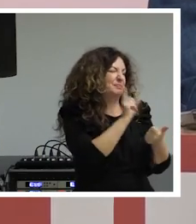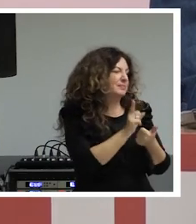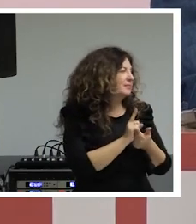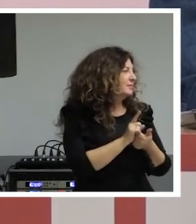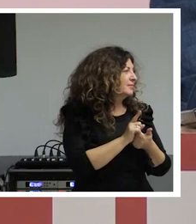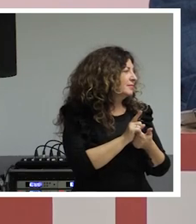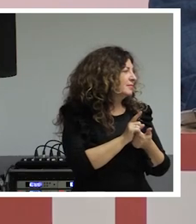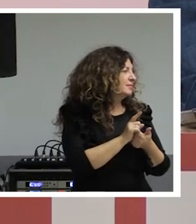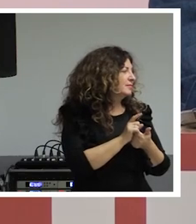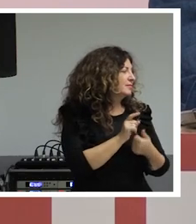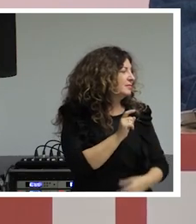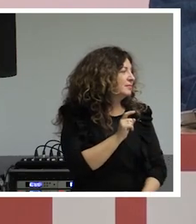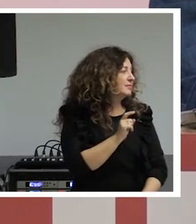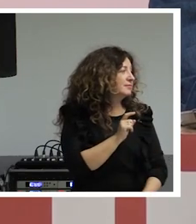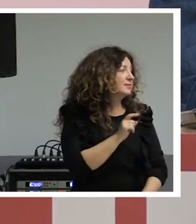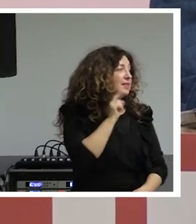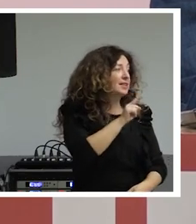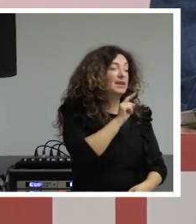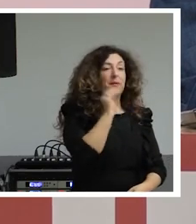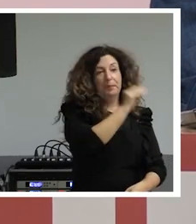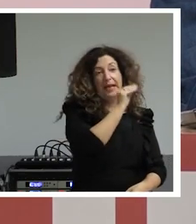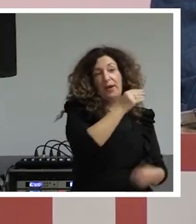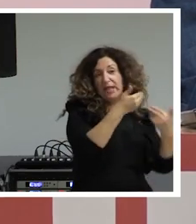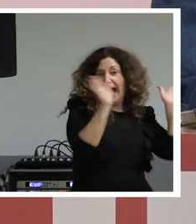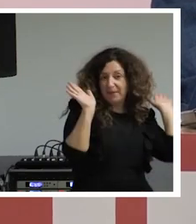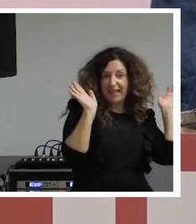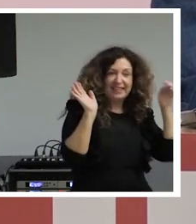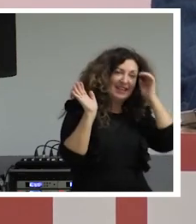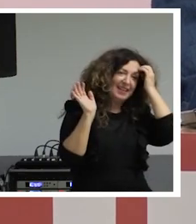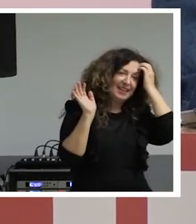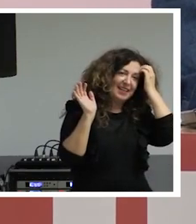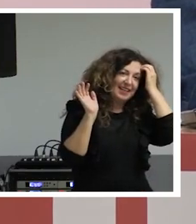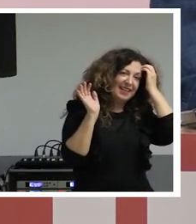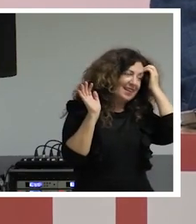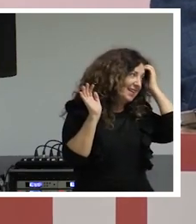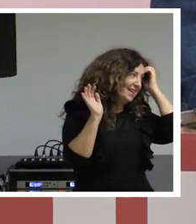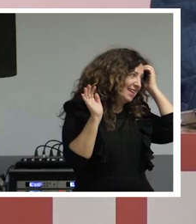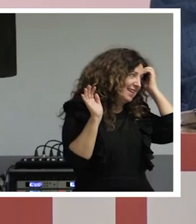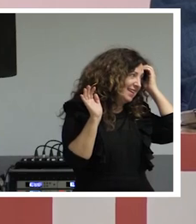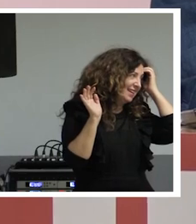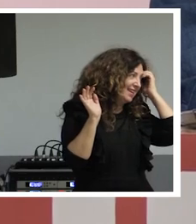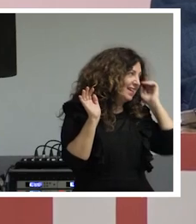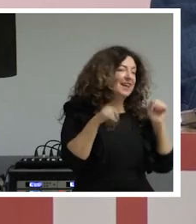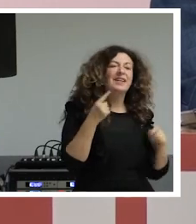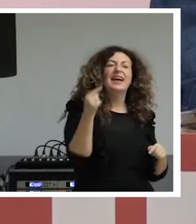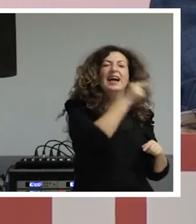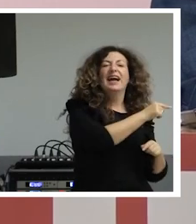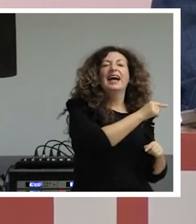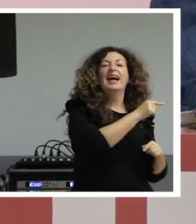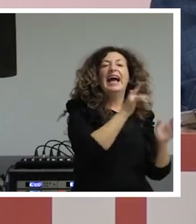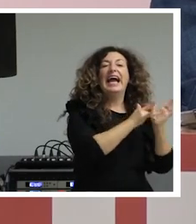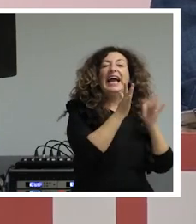todo entendido por la gente y dejó de utilizarse cuando parecía que empezaba a perder fuelle ese